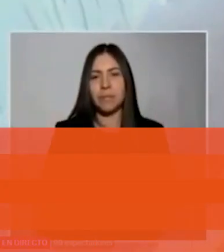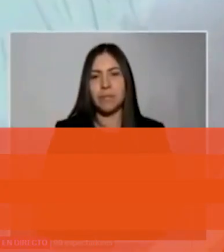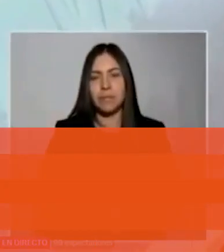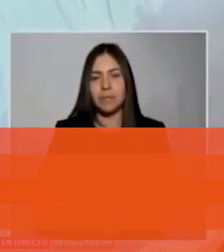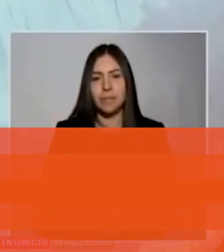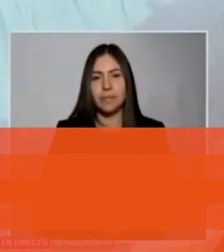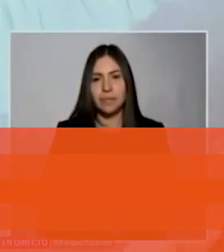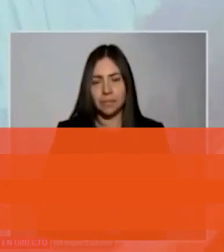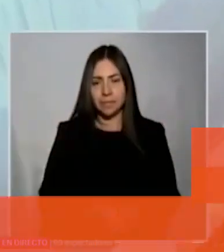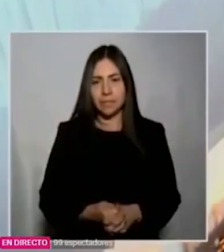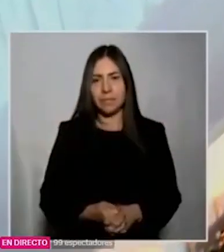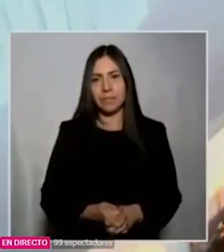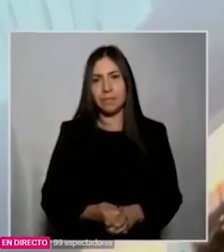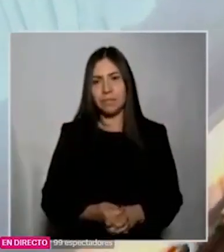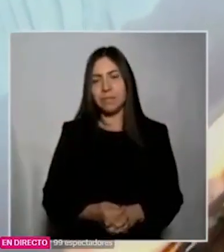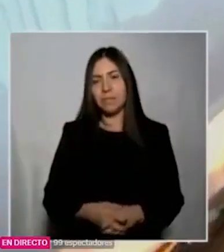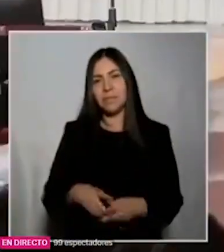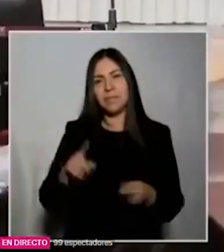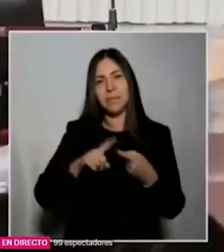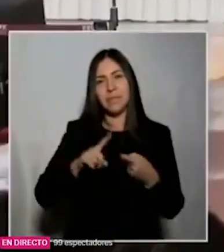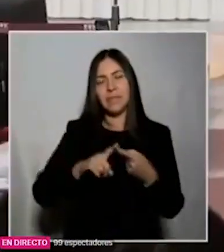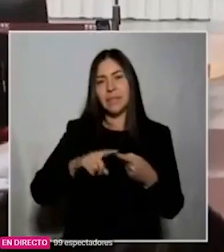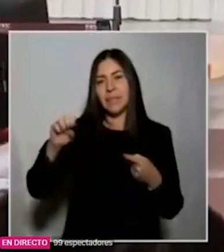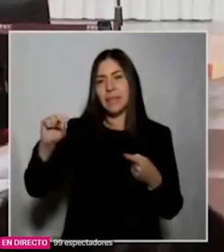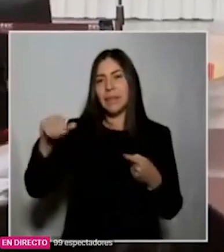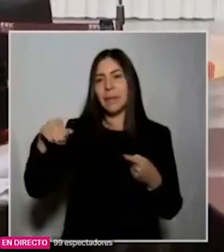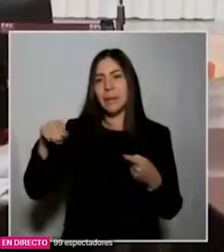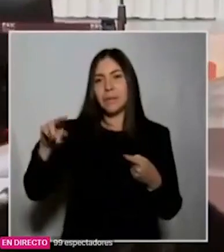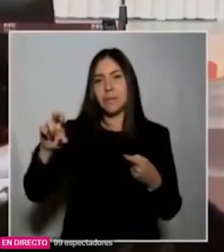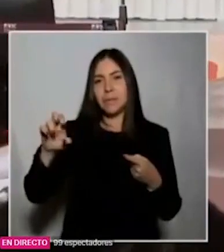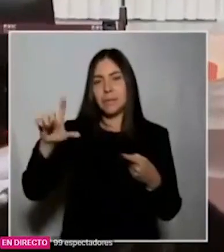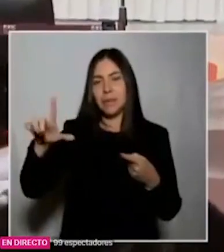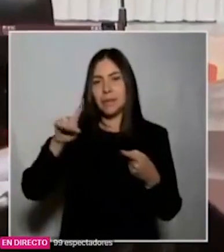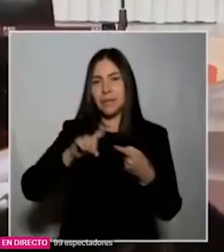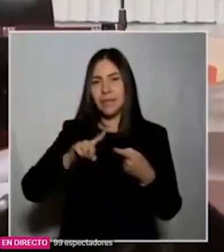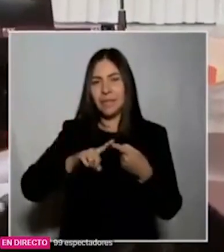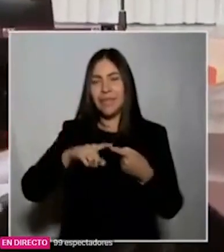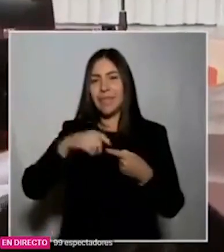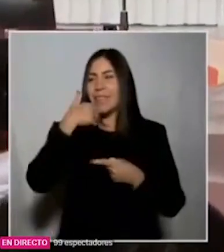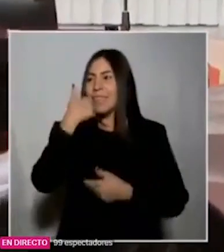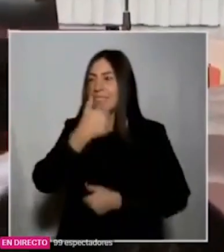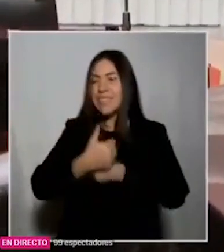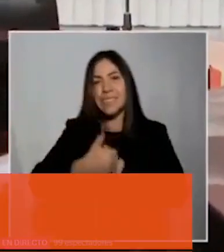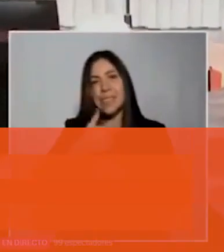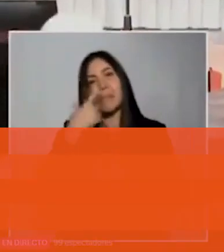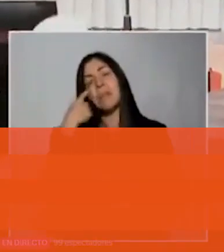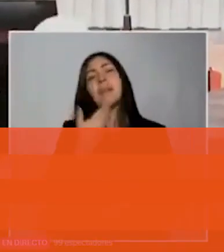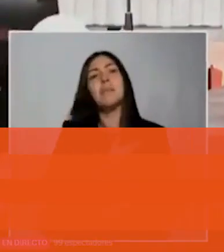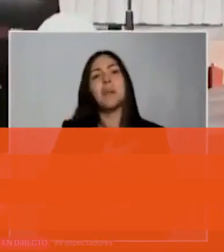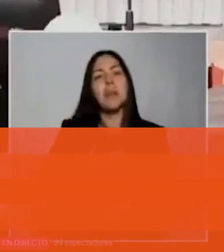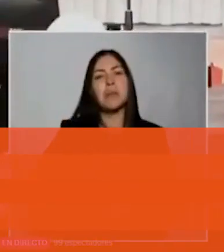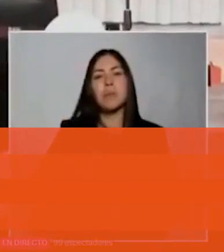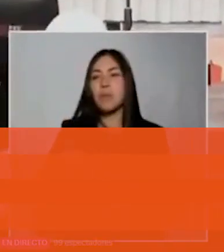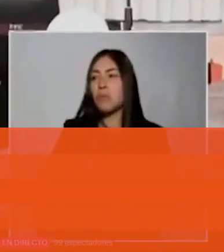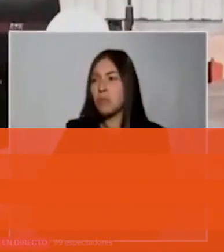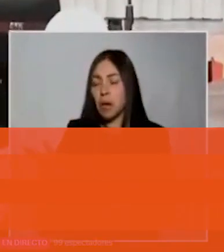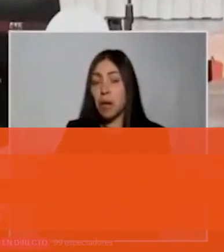Sacaron a Samuel de la contienda, pero esto no ha terminado.